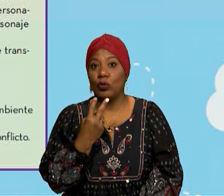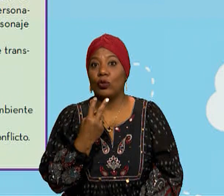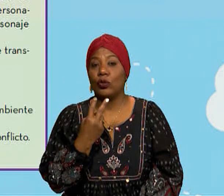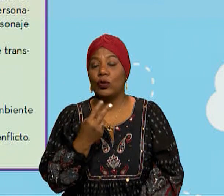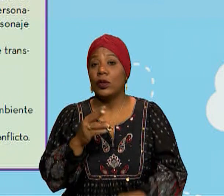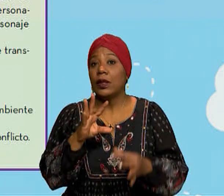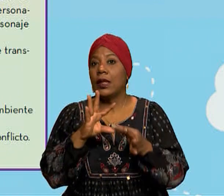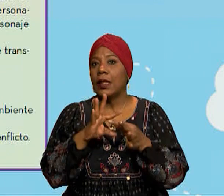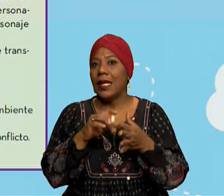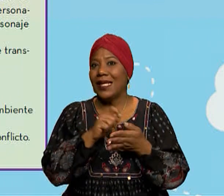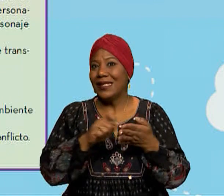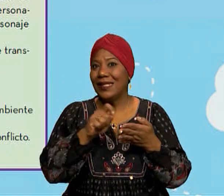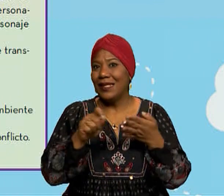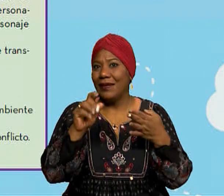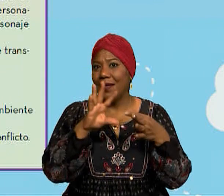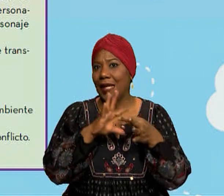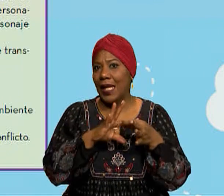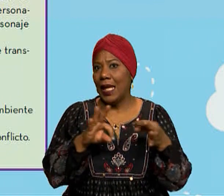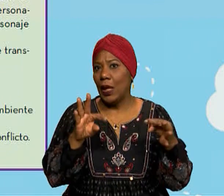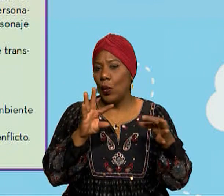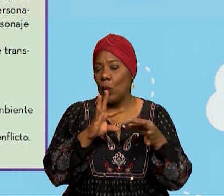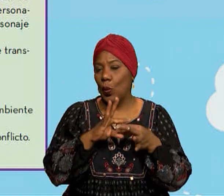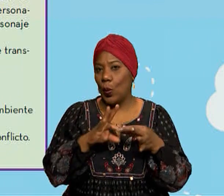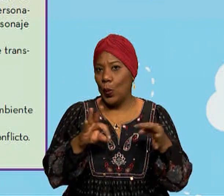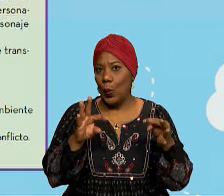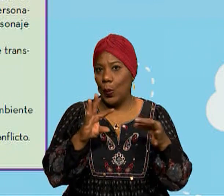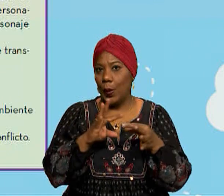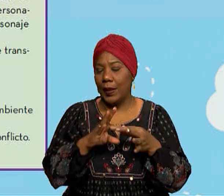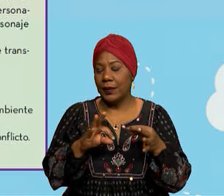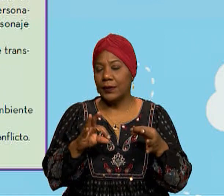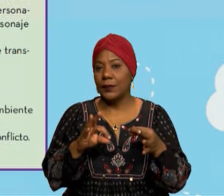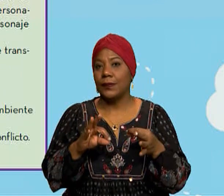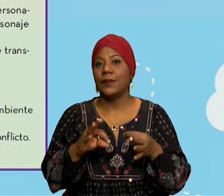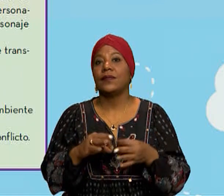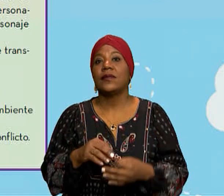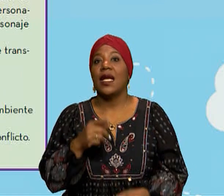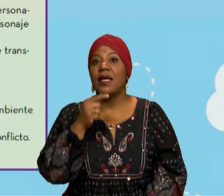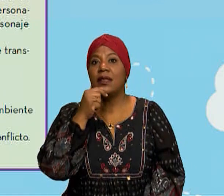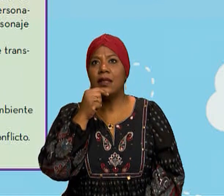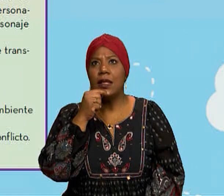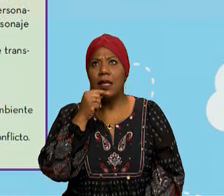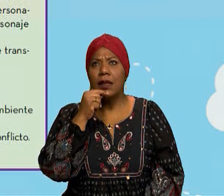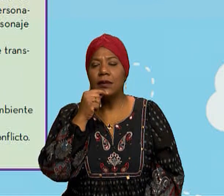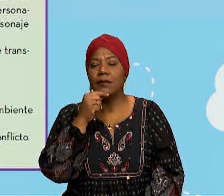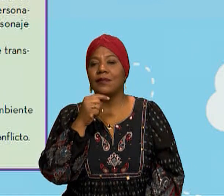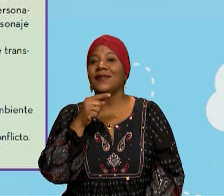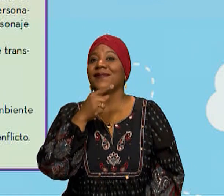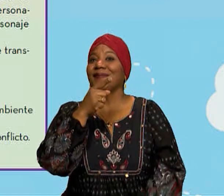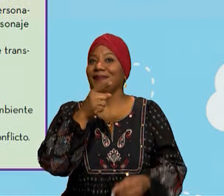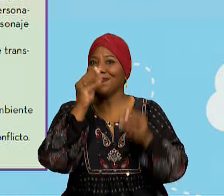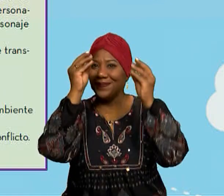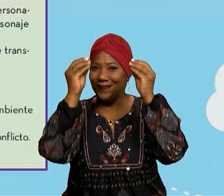que cuenta la historia. En este caso, su narradora fui yo, la